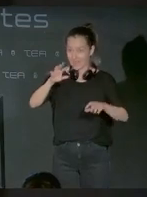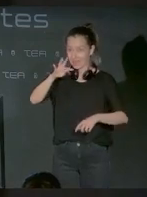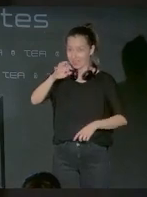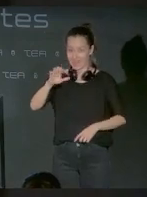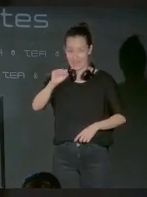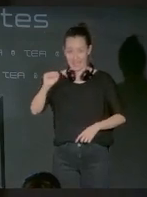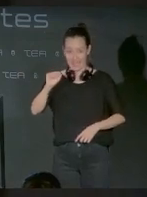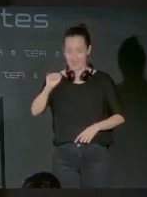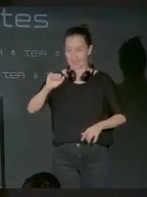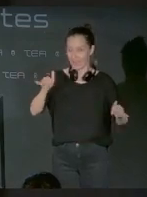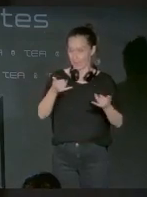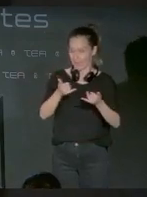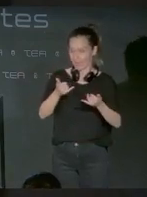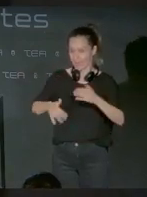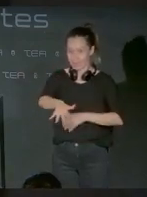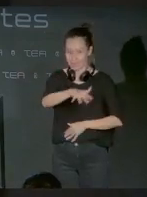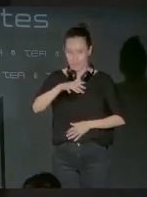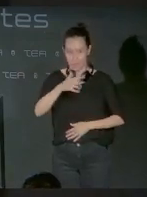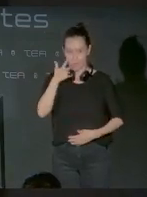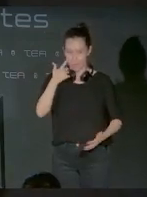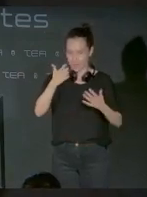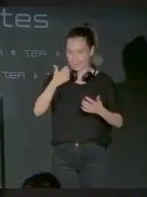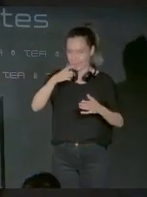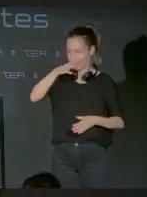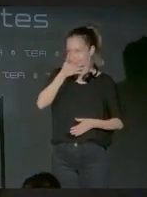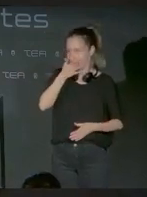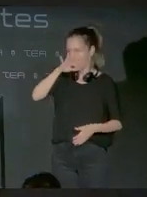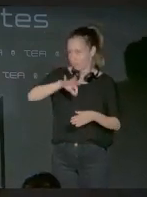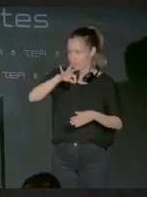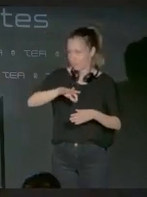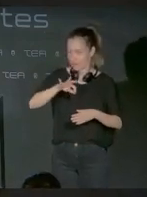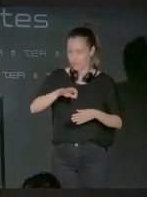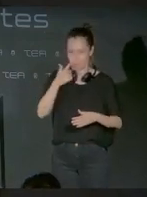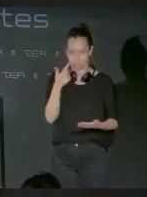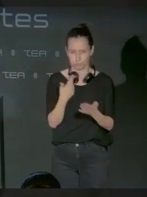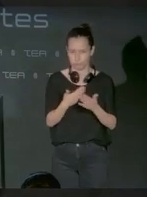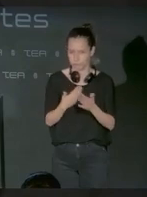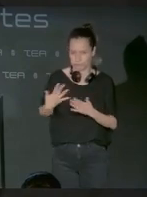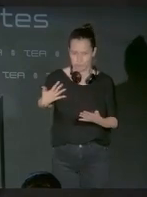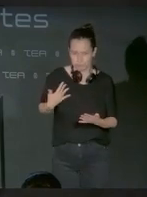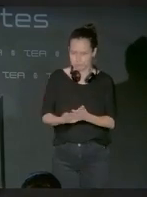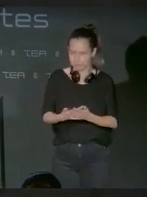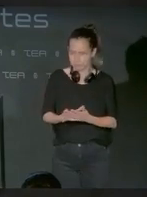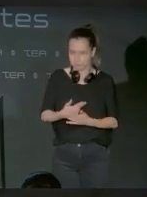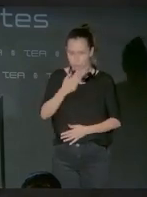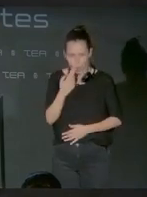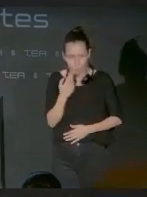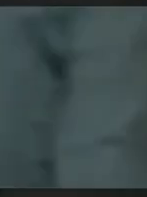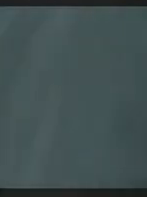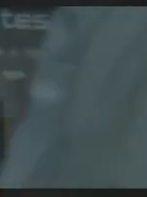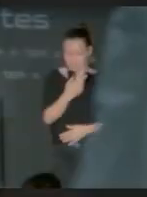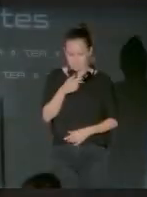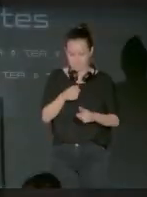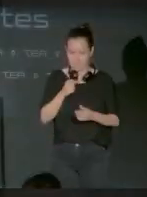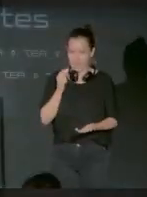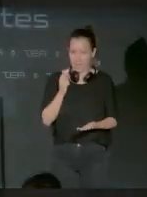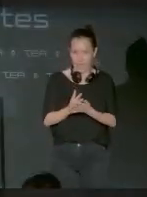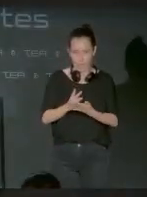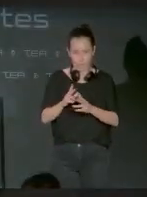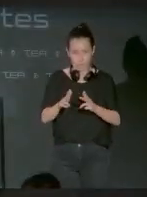de las artes ha demostrado en sus 15 años de trayectoria un firme compromiso con los retos más relevantes